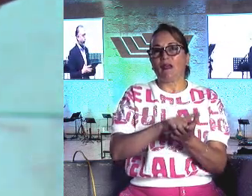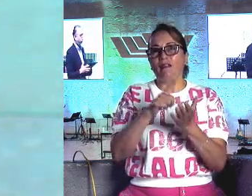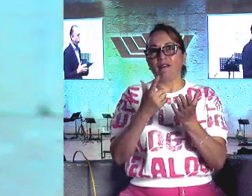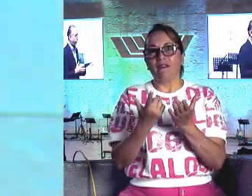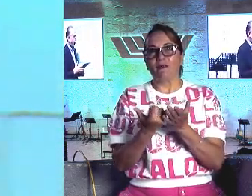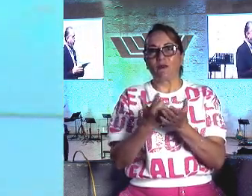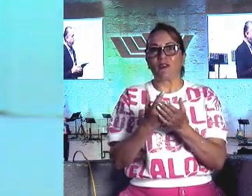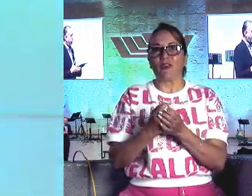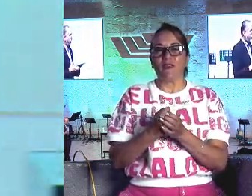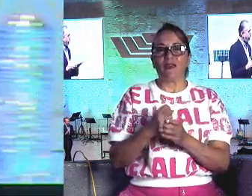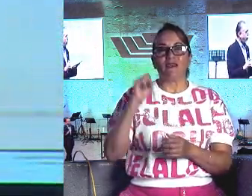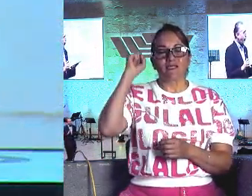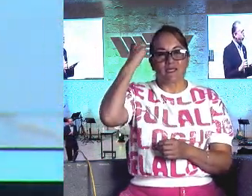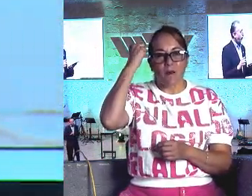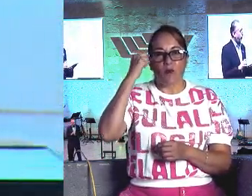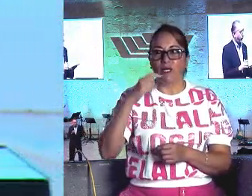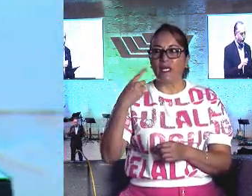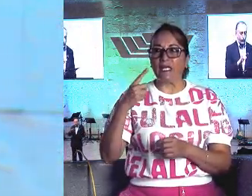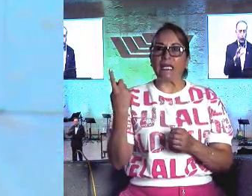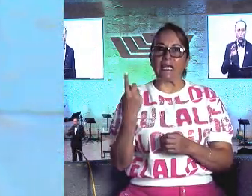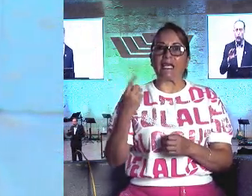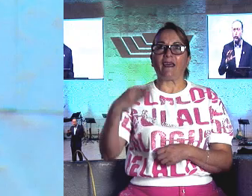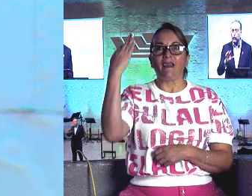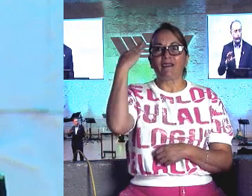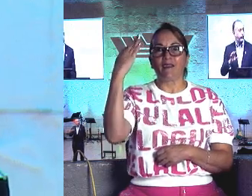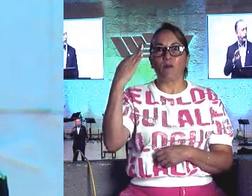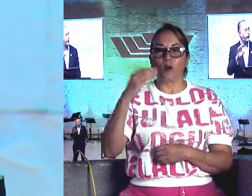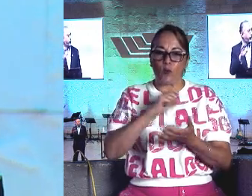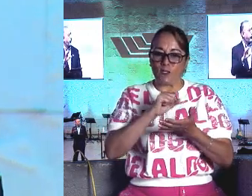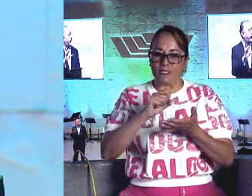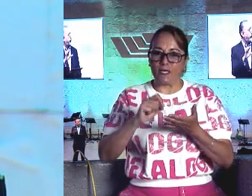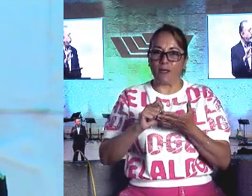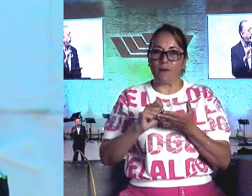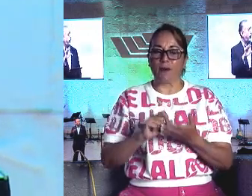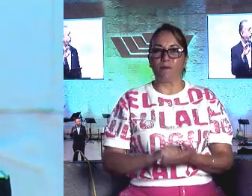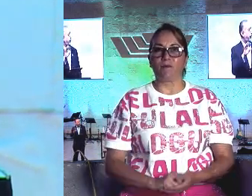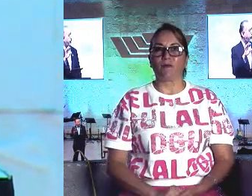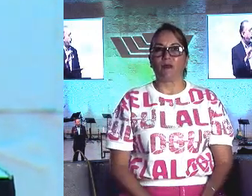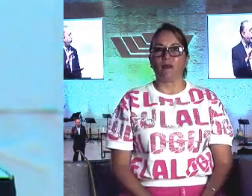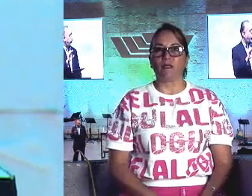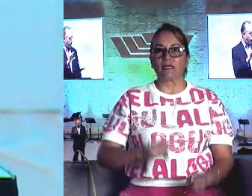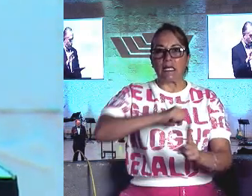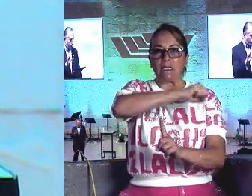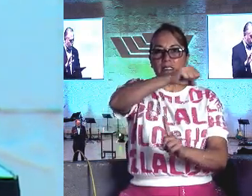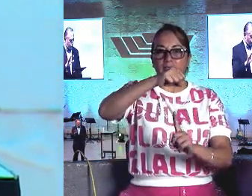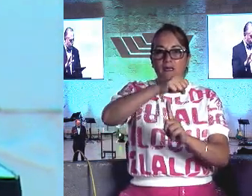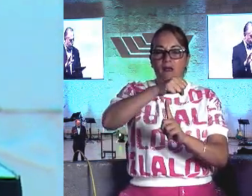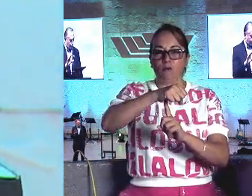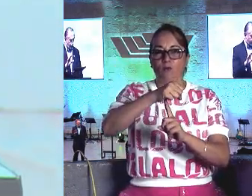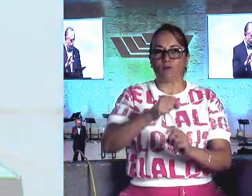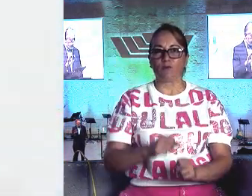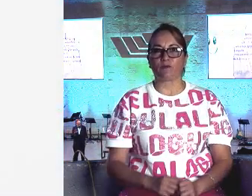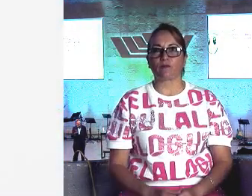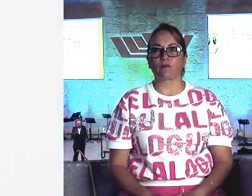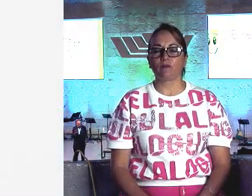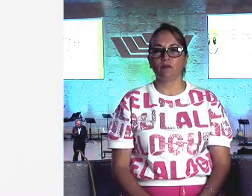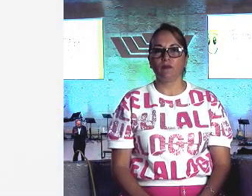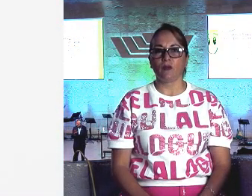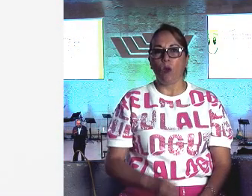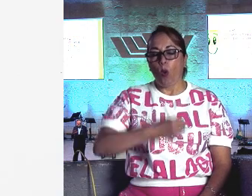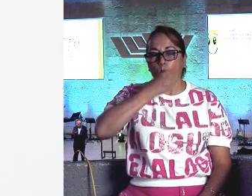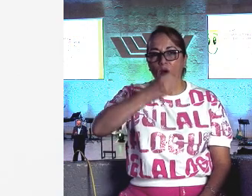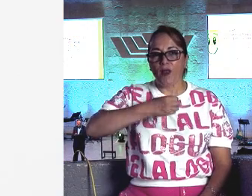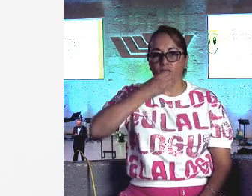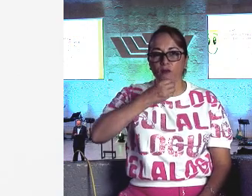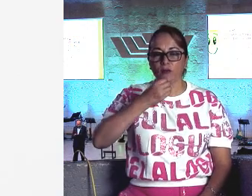142. ¿En qué momento escribe este Salmo? Justo en 1 Samuel 22, 1 y 2. Oración que hizo David